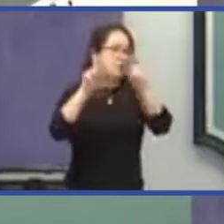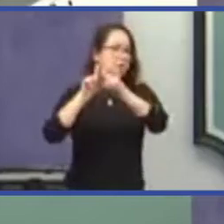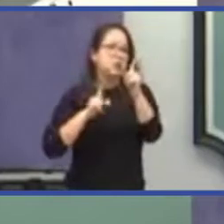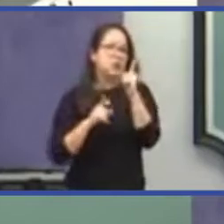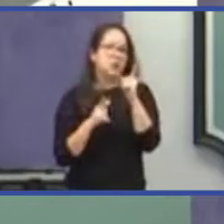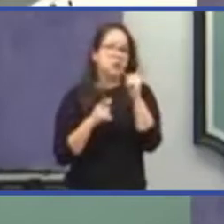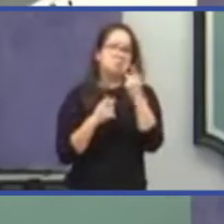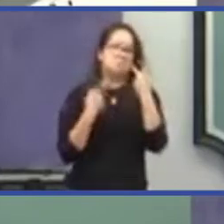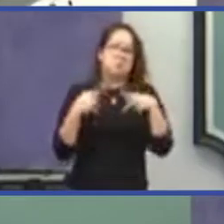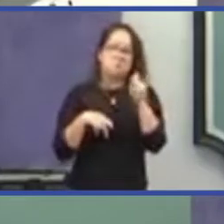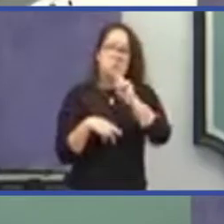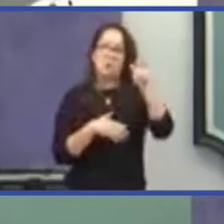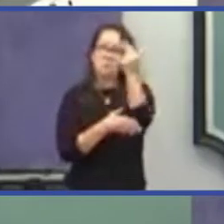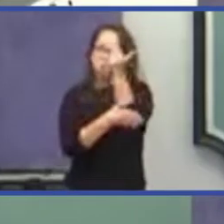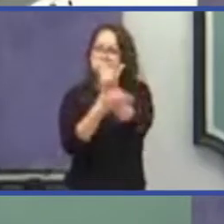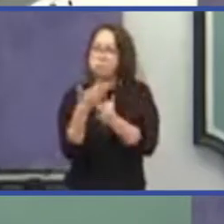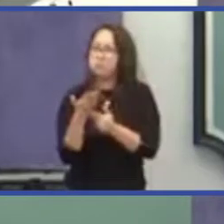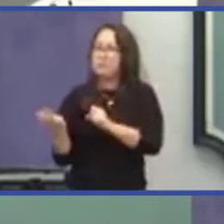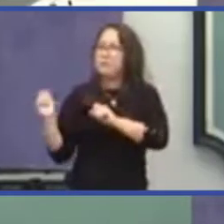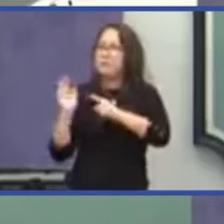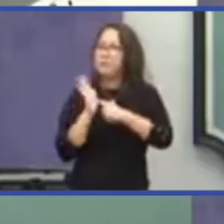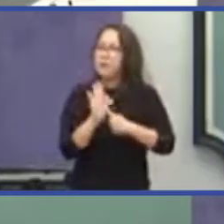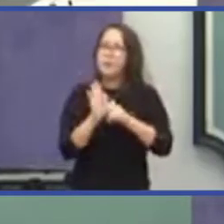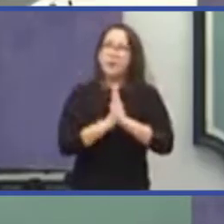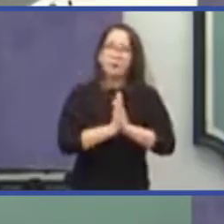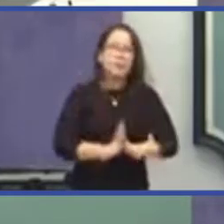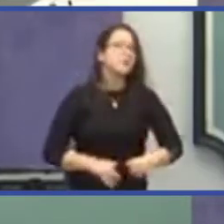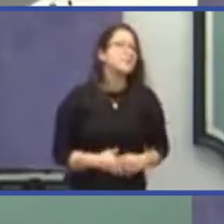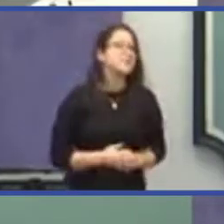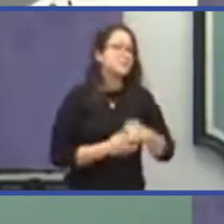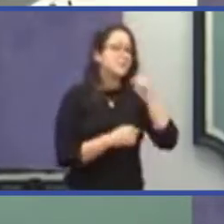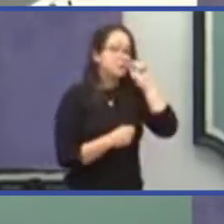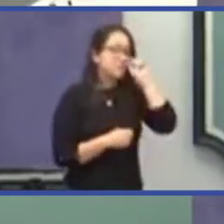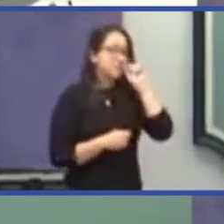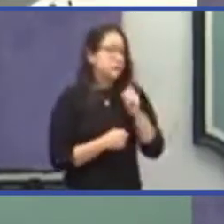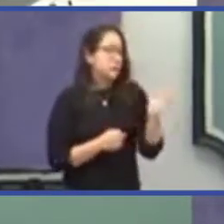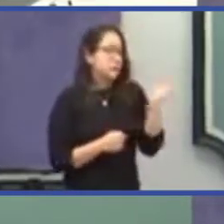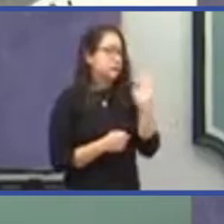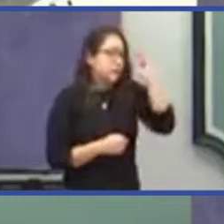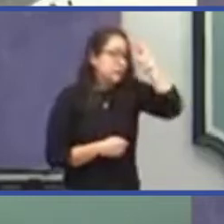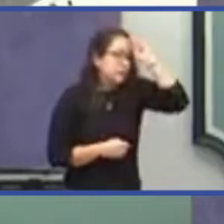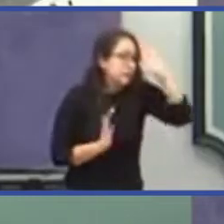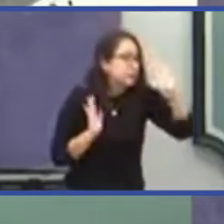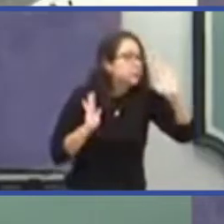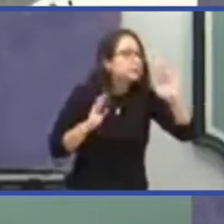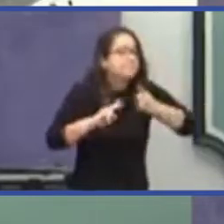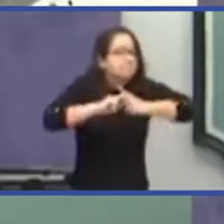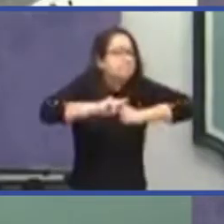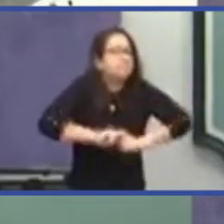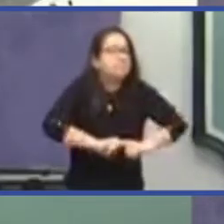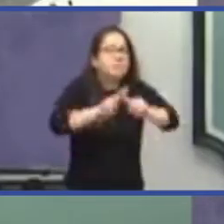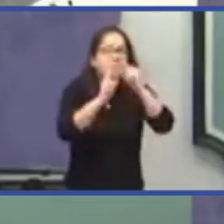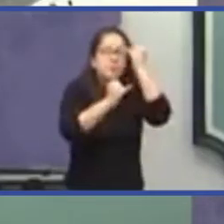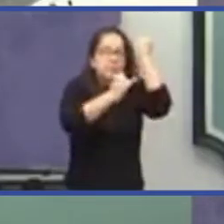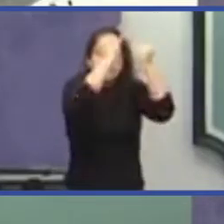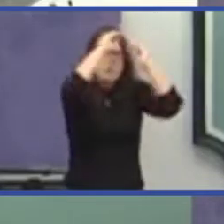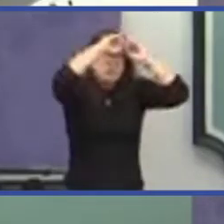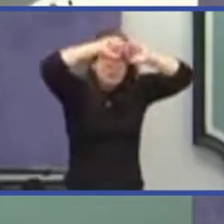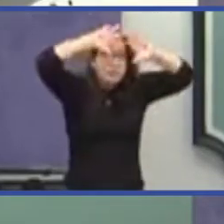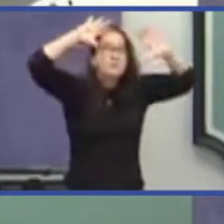Adelante, por favor. Vamos a imaginar, para empezar nuestro viaje al infinito, un multiverso